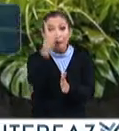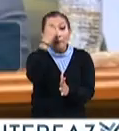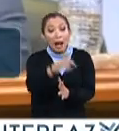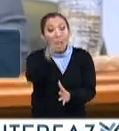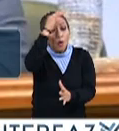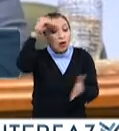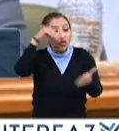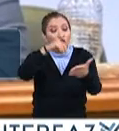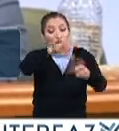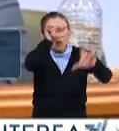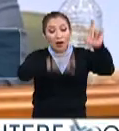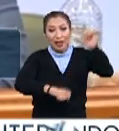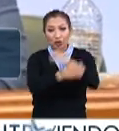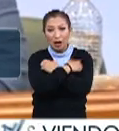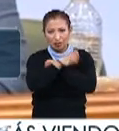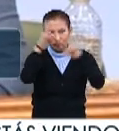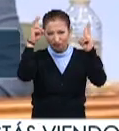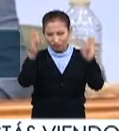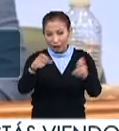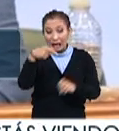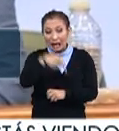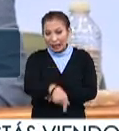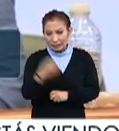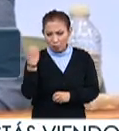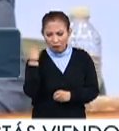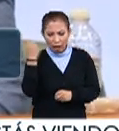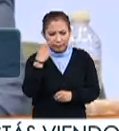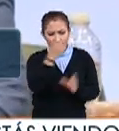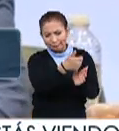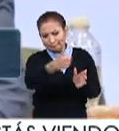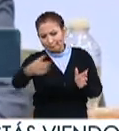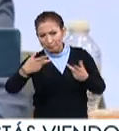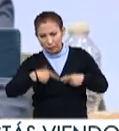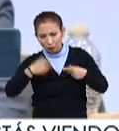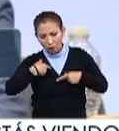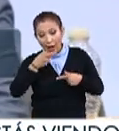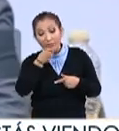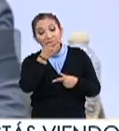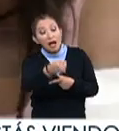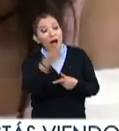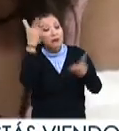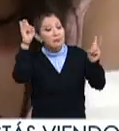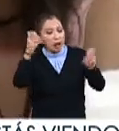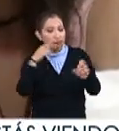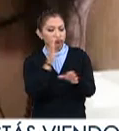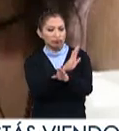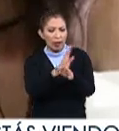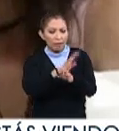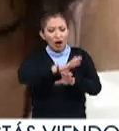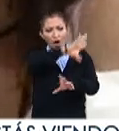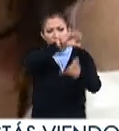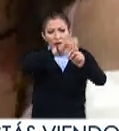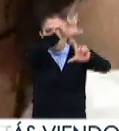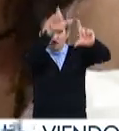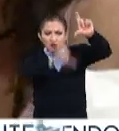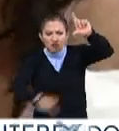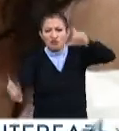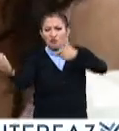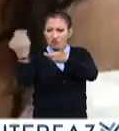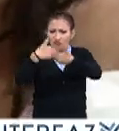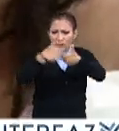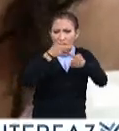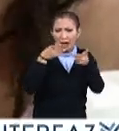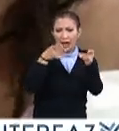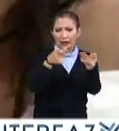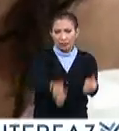para el Acuerdo Nacional sobre la Educación. Durante sus ponencias, los participantes se pronunciaron por favorecer una cobertura educativa incluyente